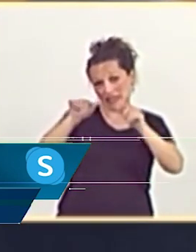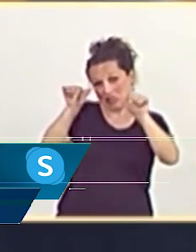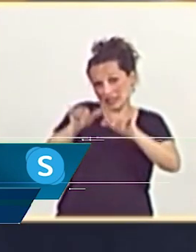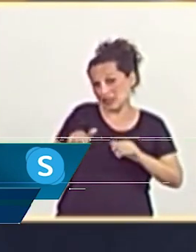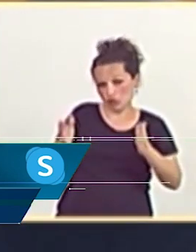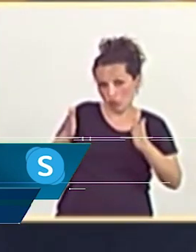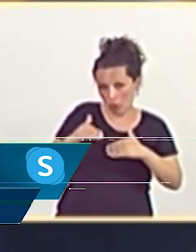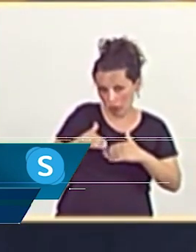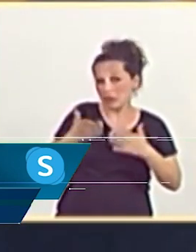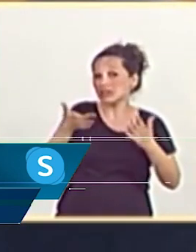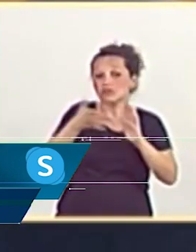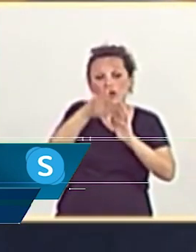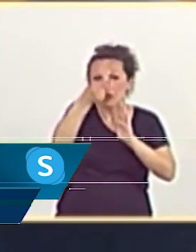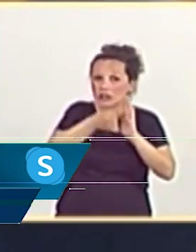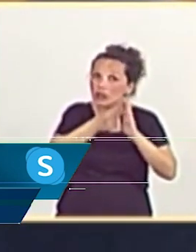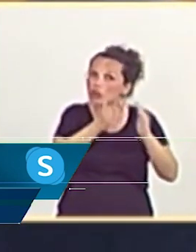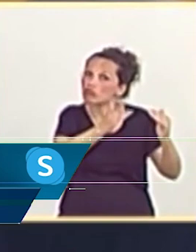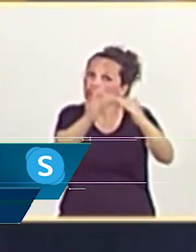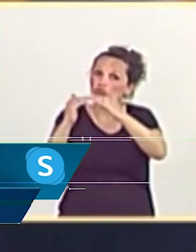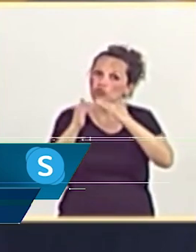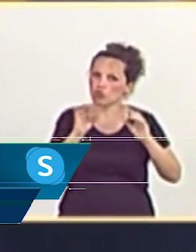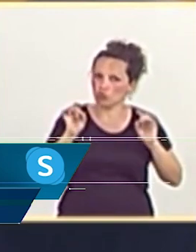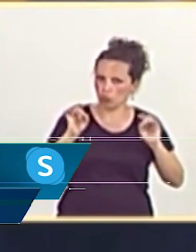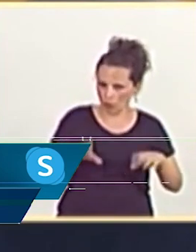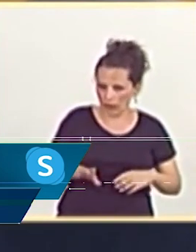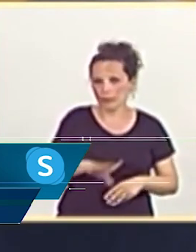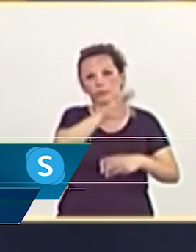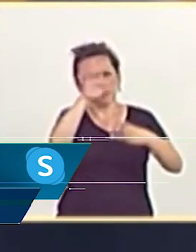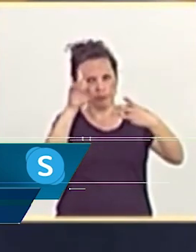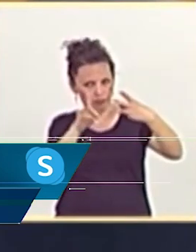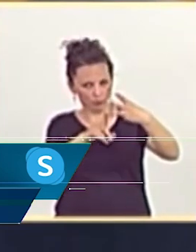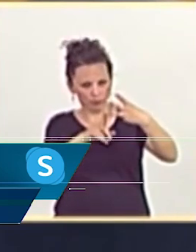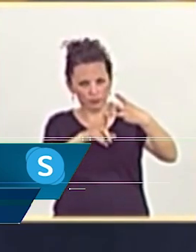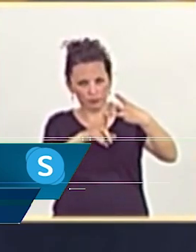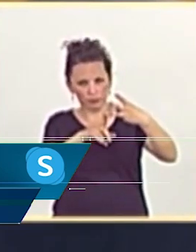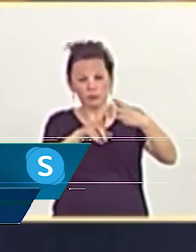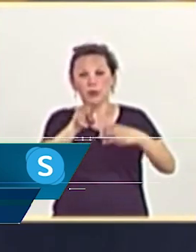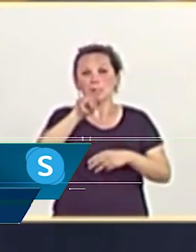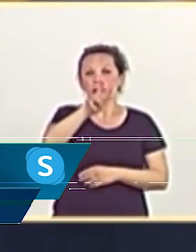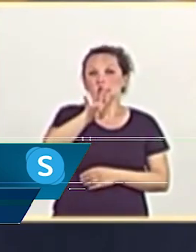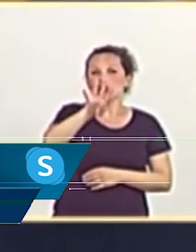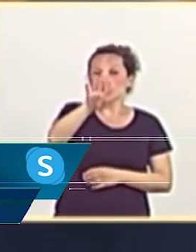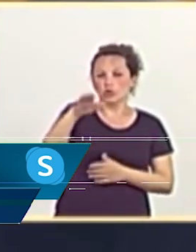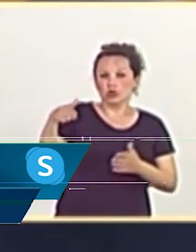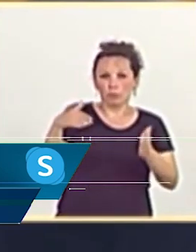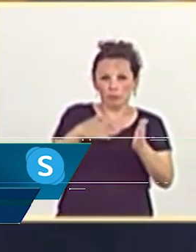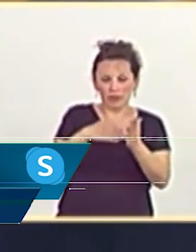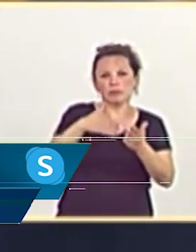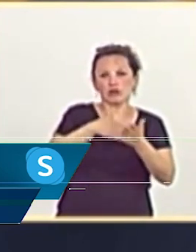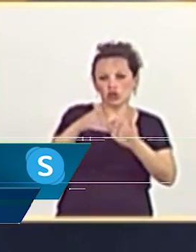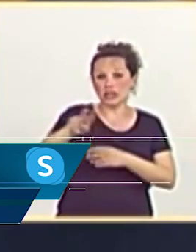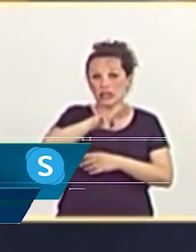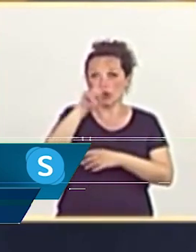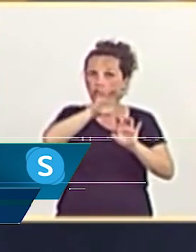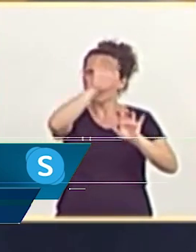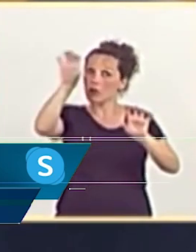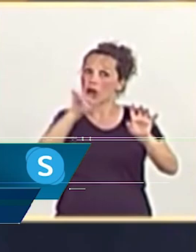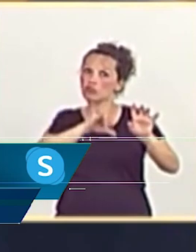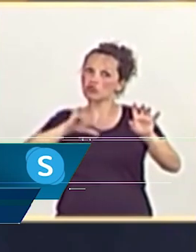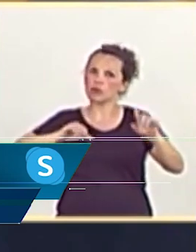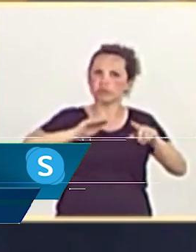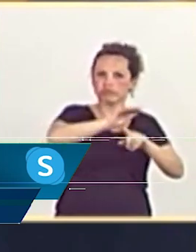solamente han hecho la peor gestión sanitaria del mundo, es que han matado, literalmente asesinado a